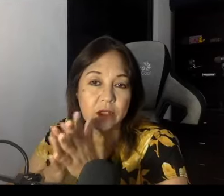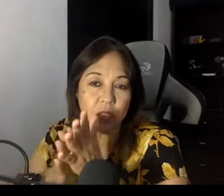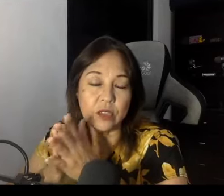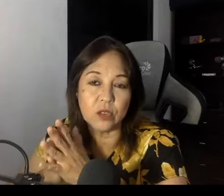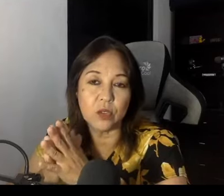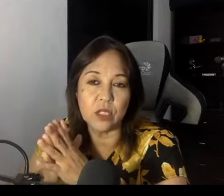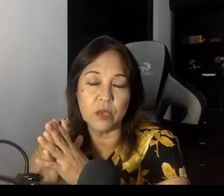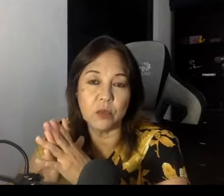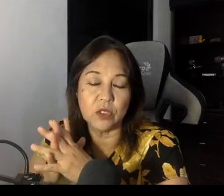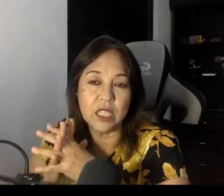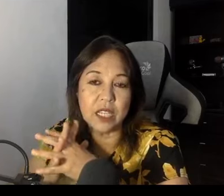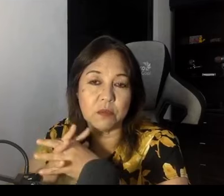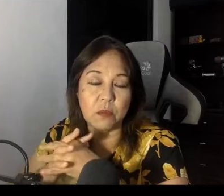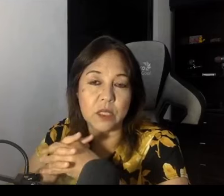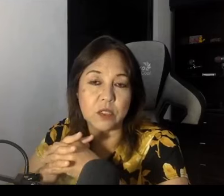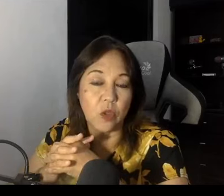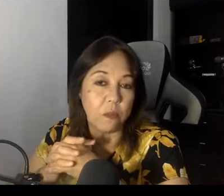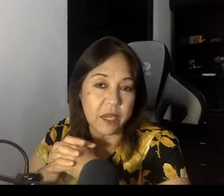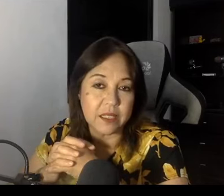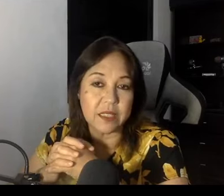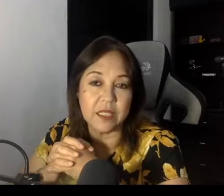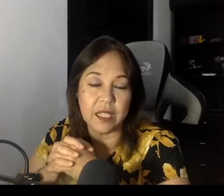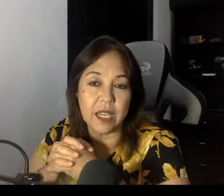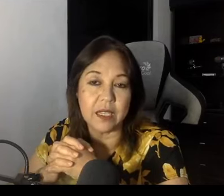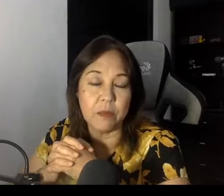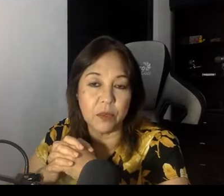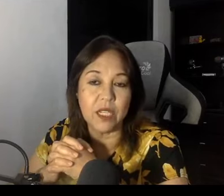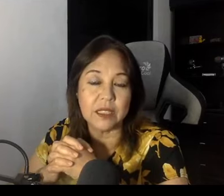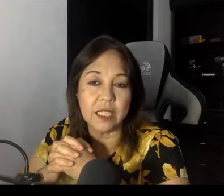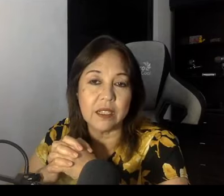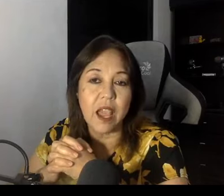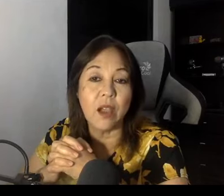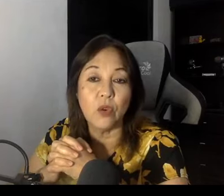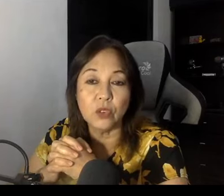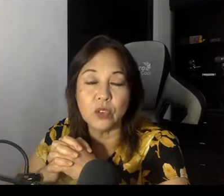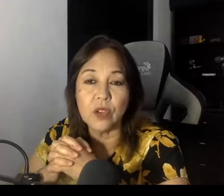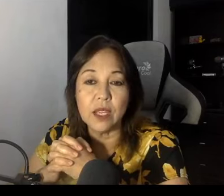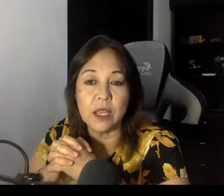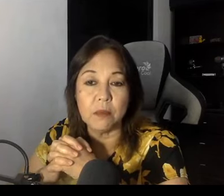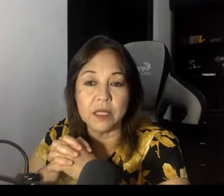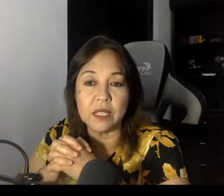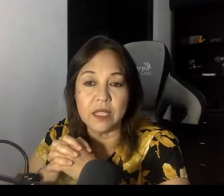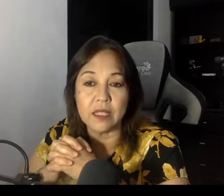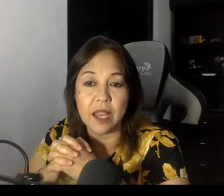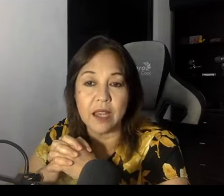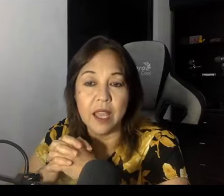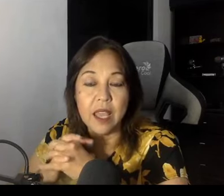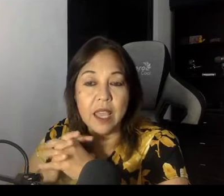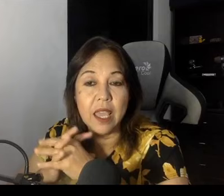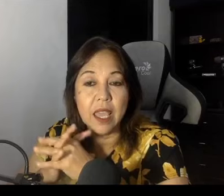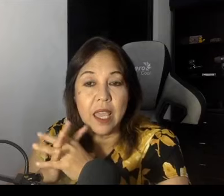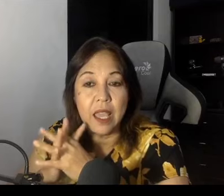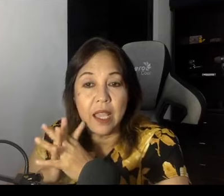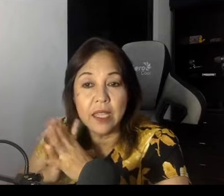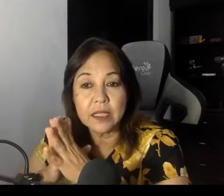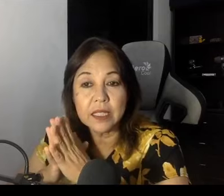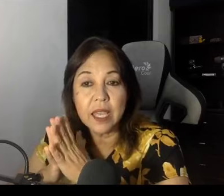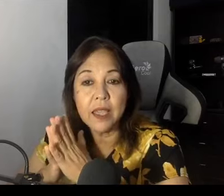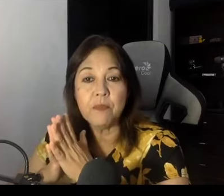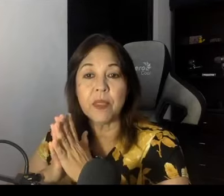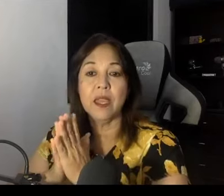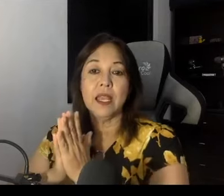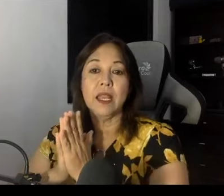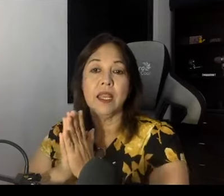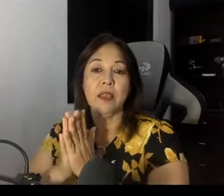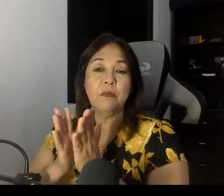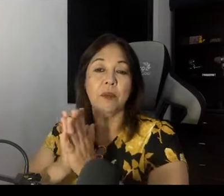están dando en estos últimos días, pues todo parece indicar que podría ser agosto el mes letal. Y es